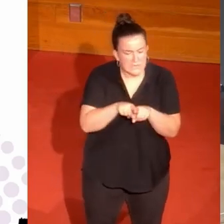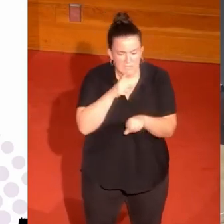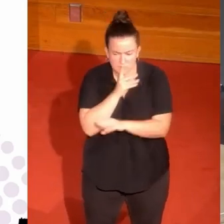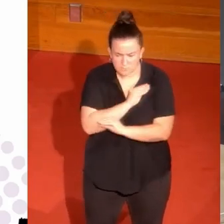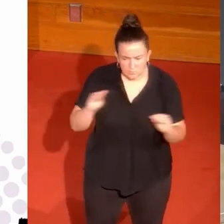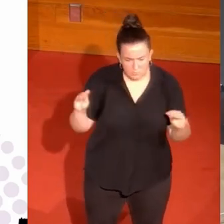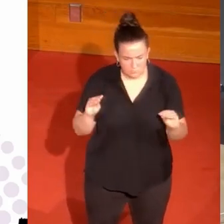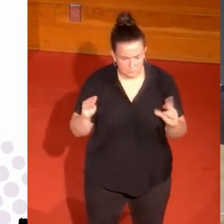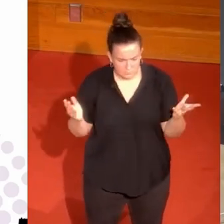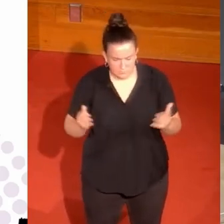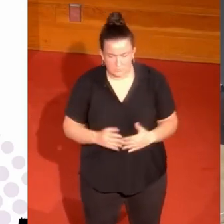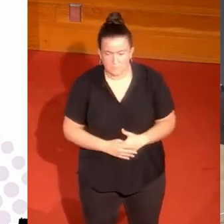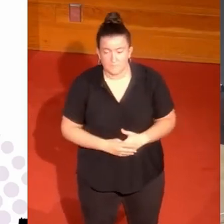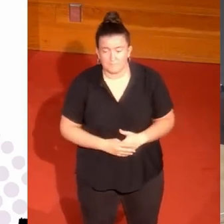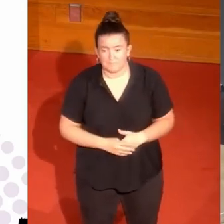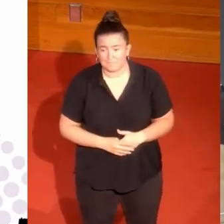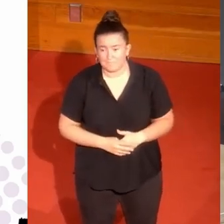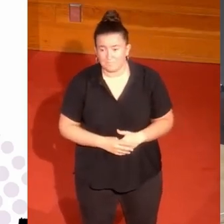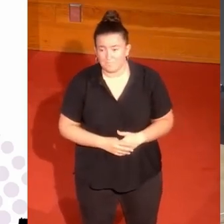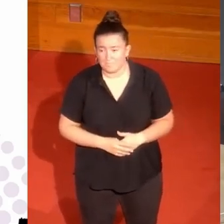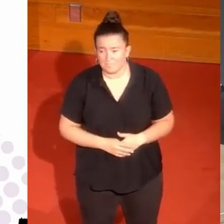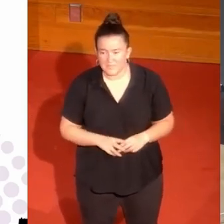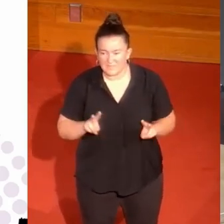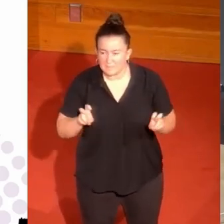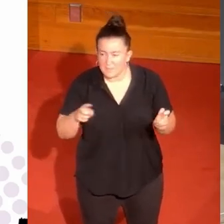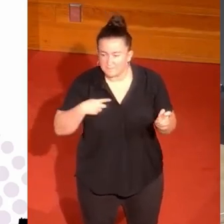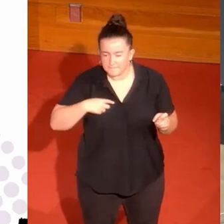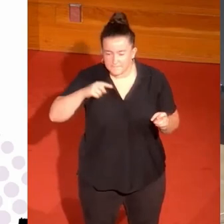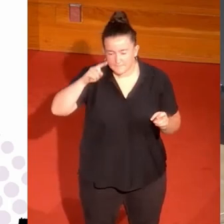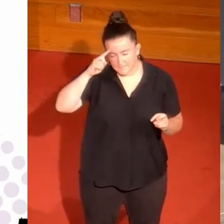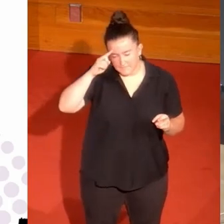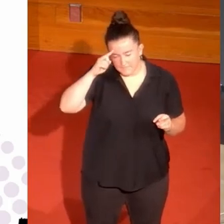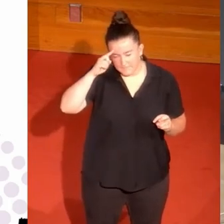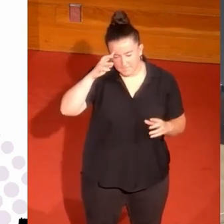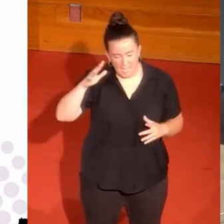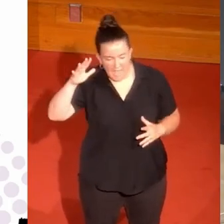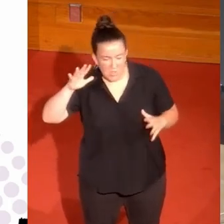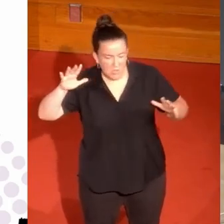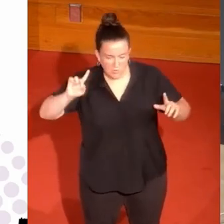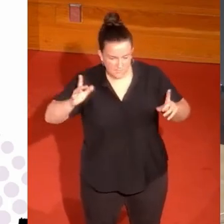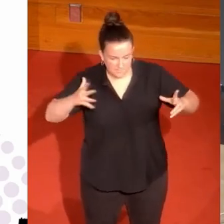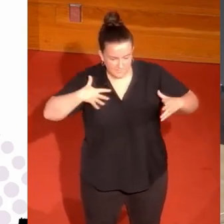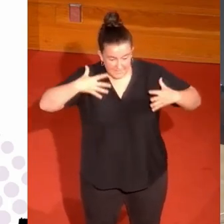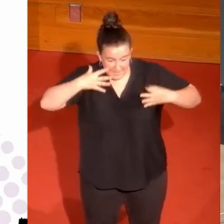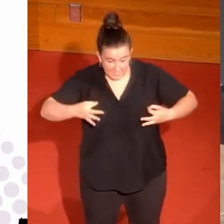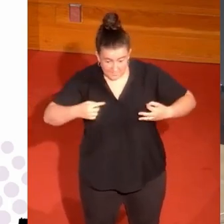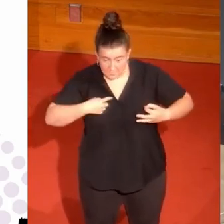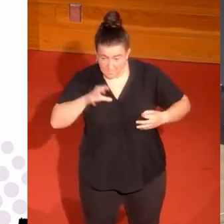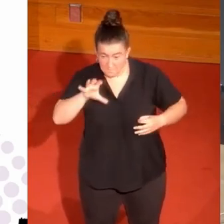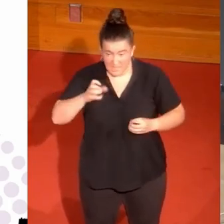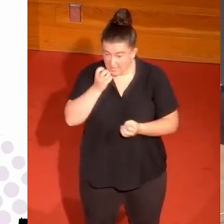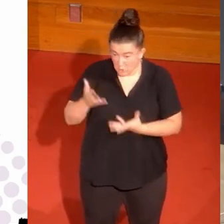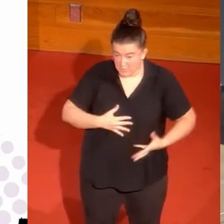eh es el tema de paradójico no es tan paradójico que sea un país de acogida pero por su posición geográfica porque al